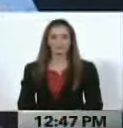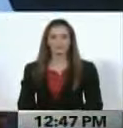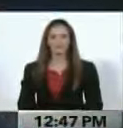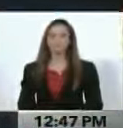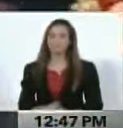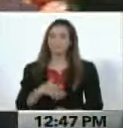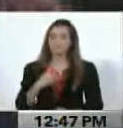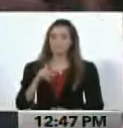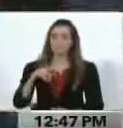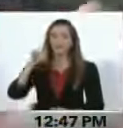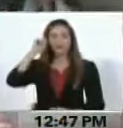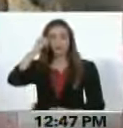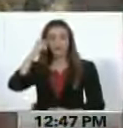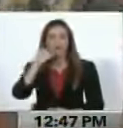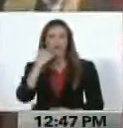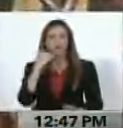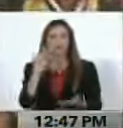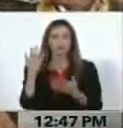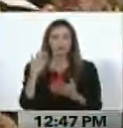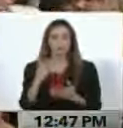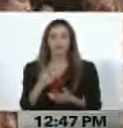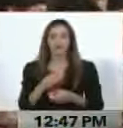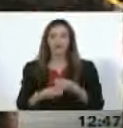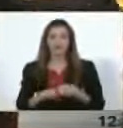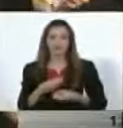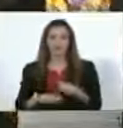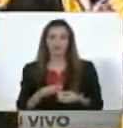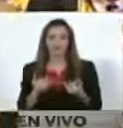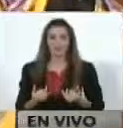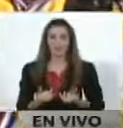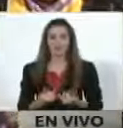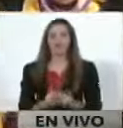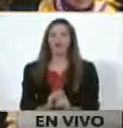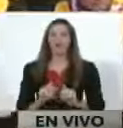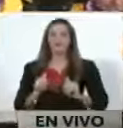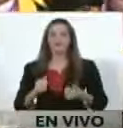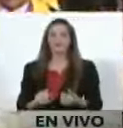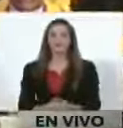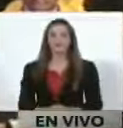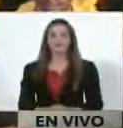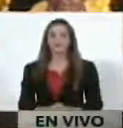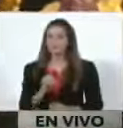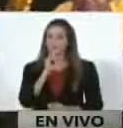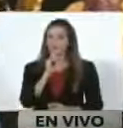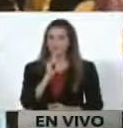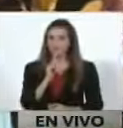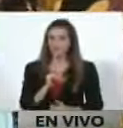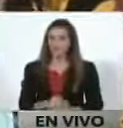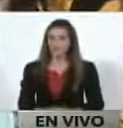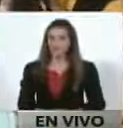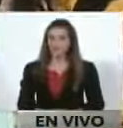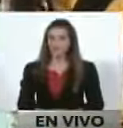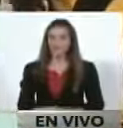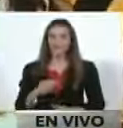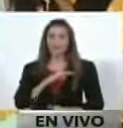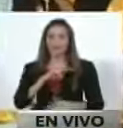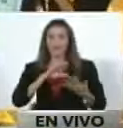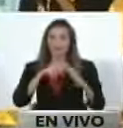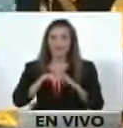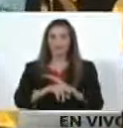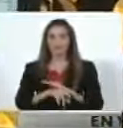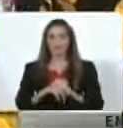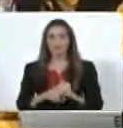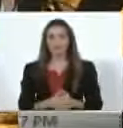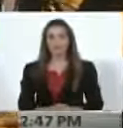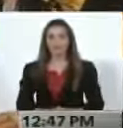Podemos también recordar, como hemos venido haciendo desde el inicio de esta transmisión, que la misión Barrio Adentro...